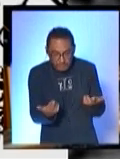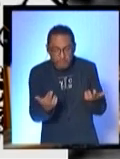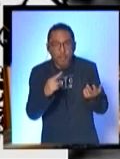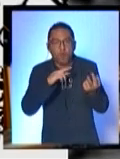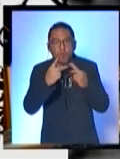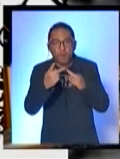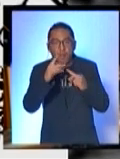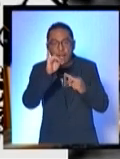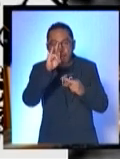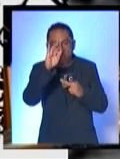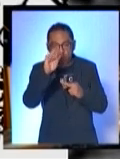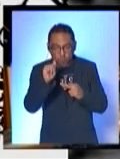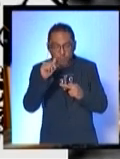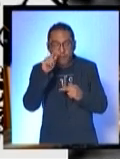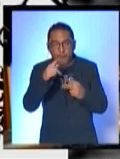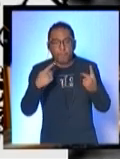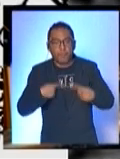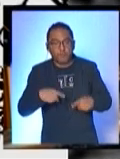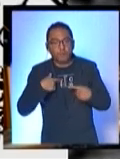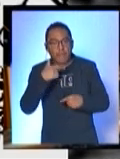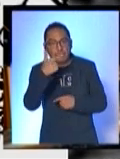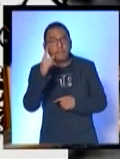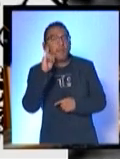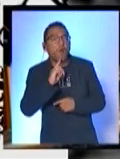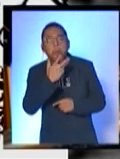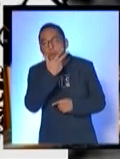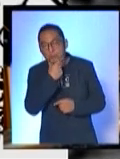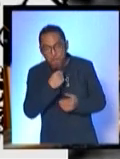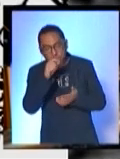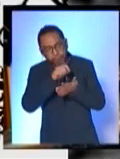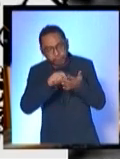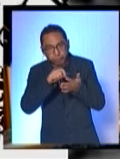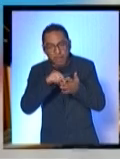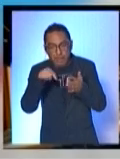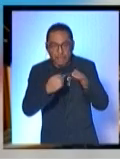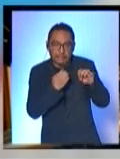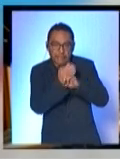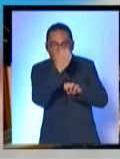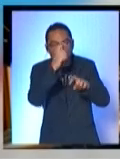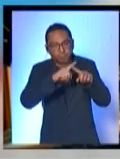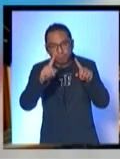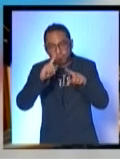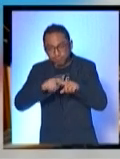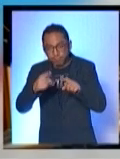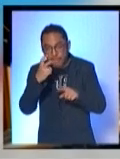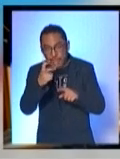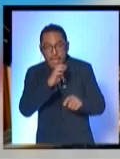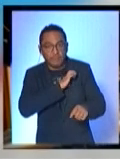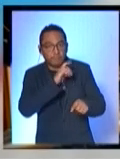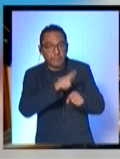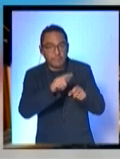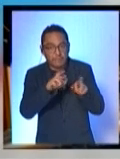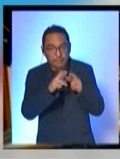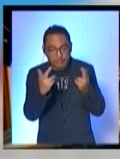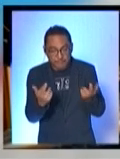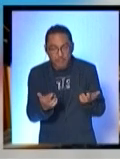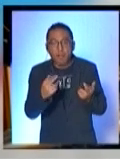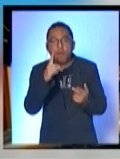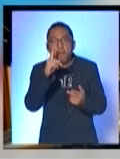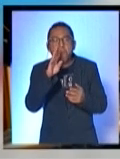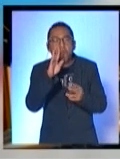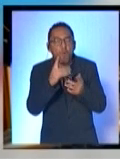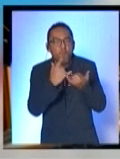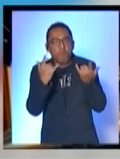la participación de 7 escritoras y 7 escritores de diferentes estados del país. Esta edición especial titulada Puro Cuento